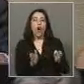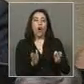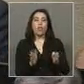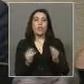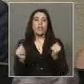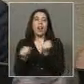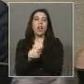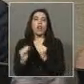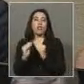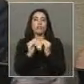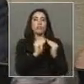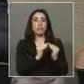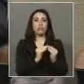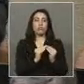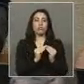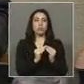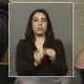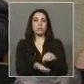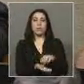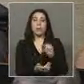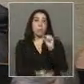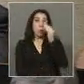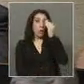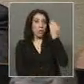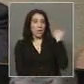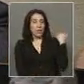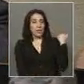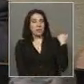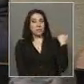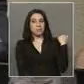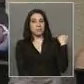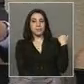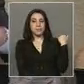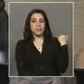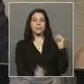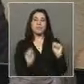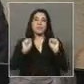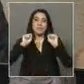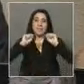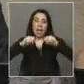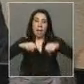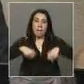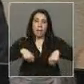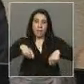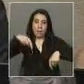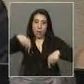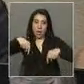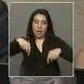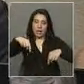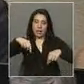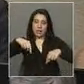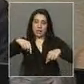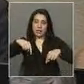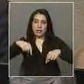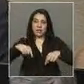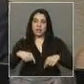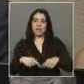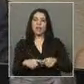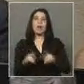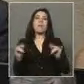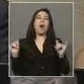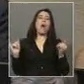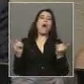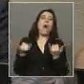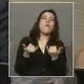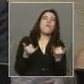organización del país. Hace pocos días se ha probado aquí lo que caricaturescamente pero